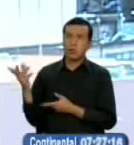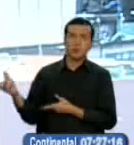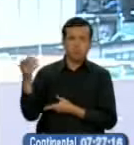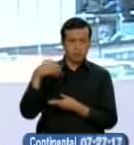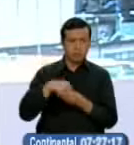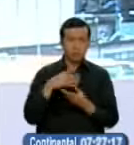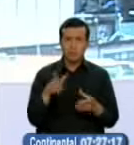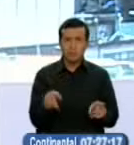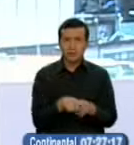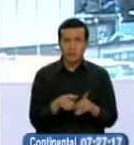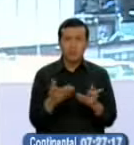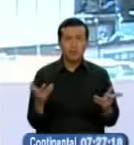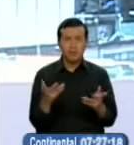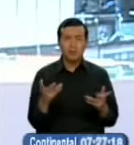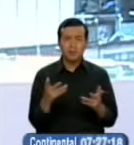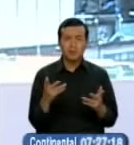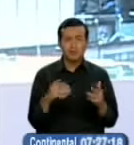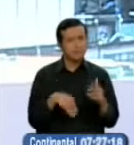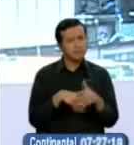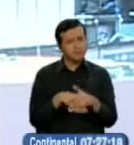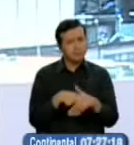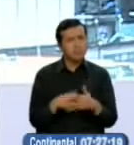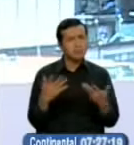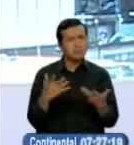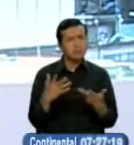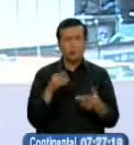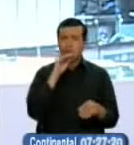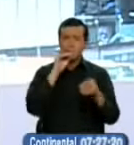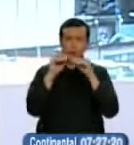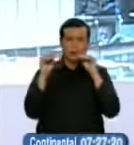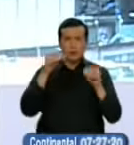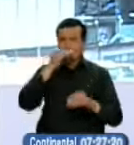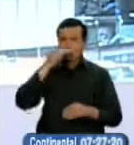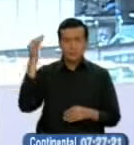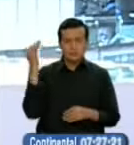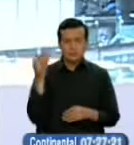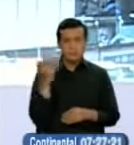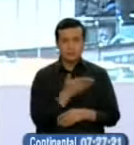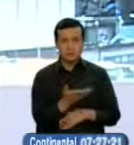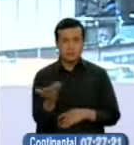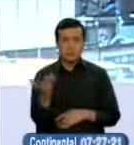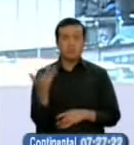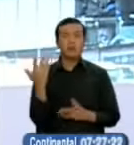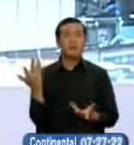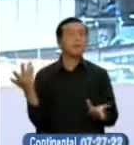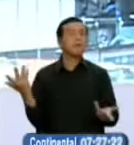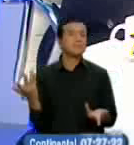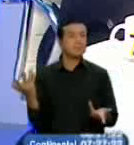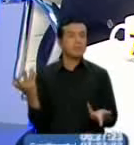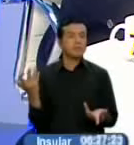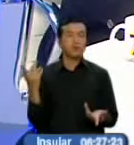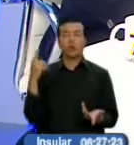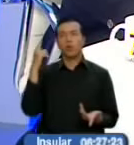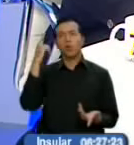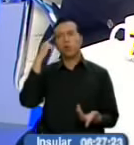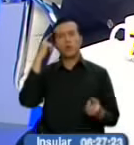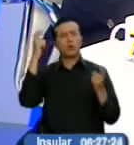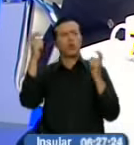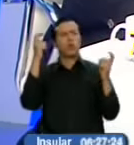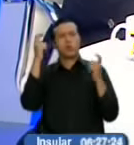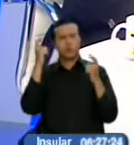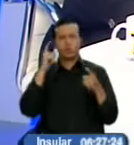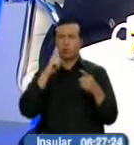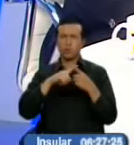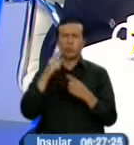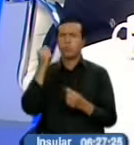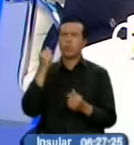tener también un cierto límite. Y que se lo diga, y querer posicionar que Estado regulador, Estado que